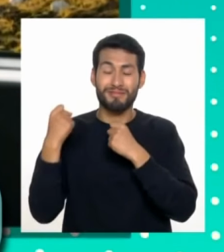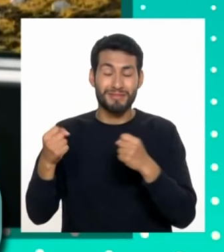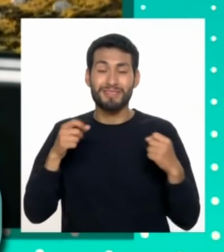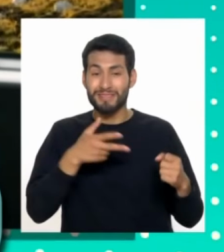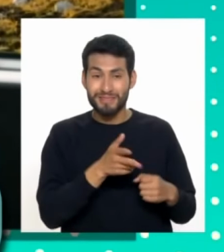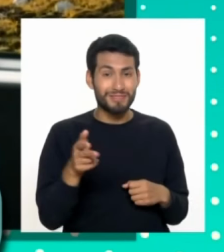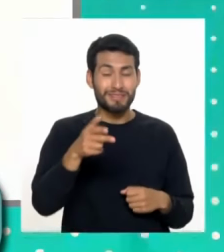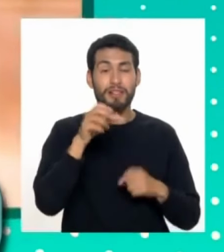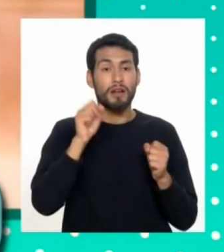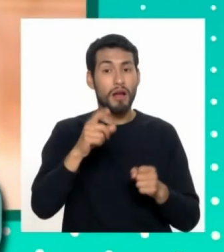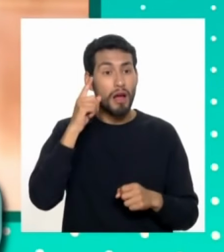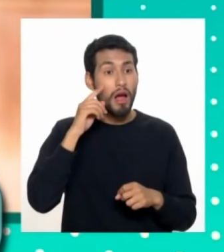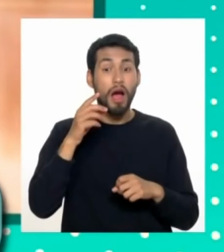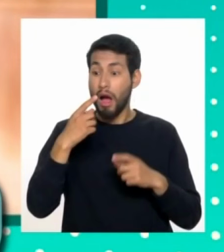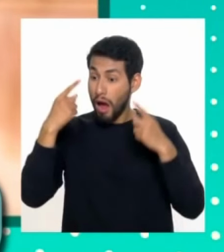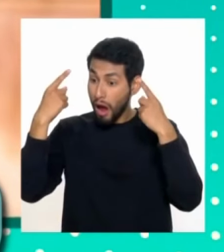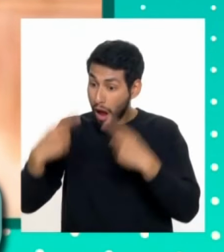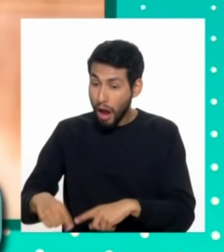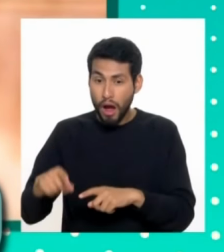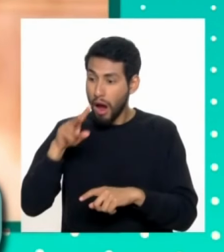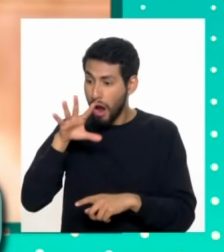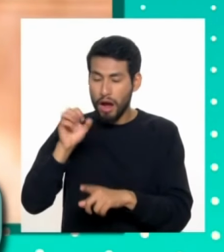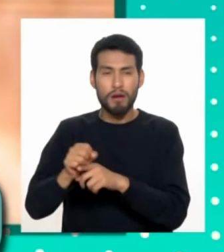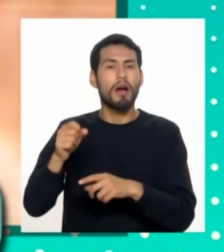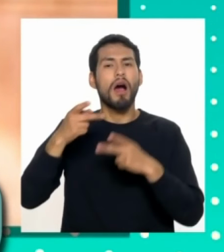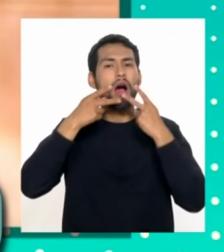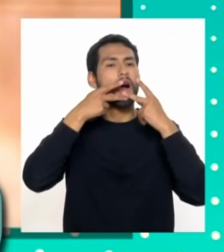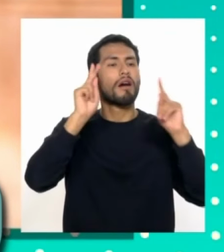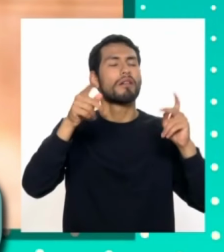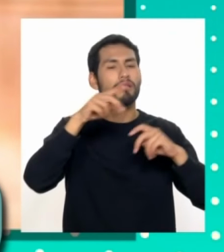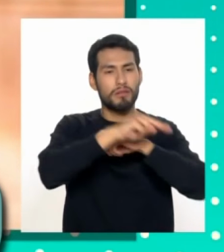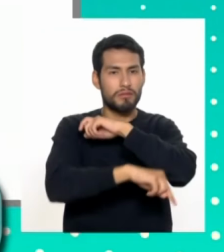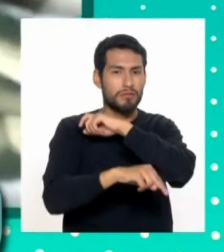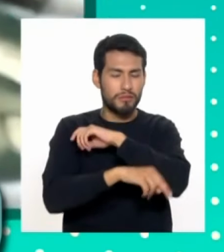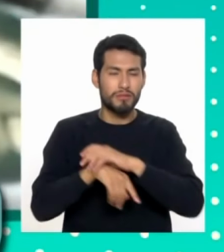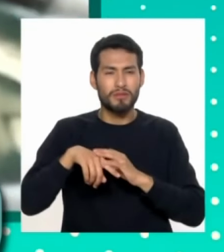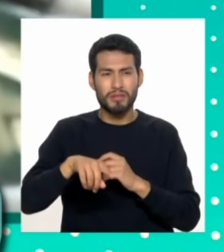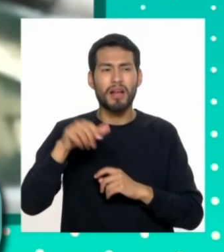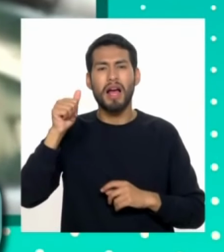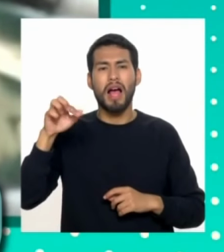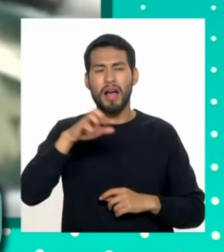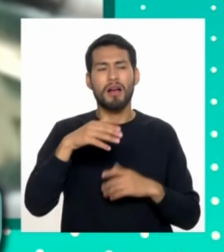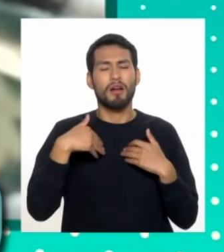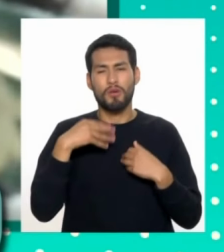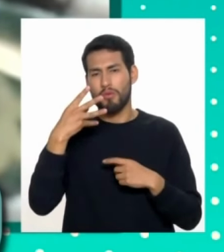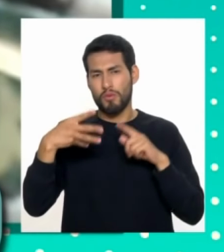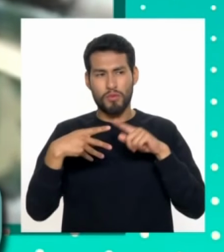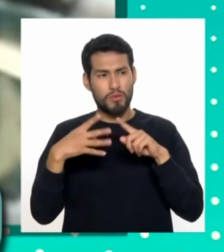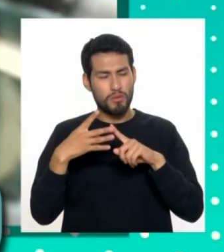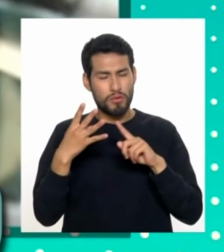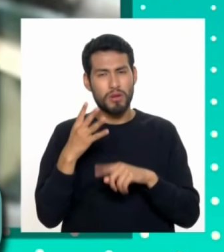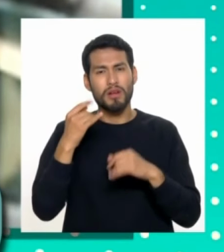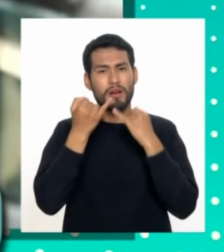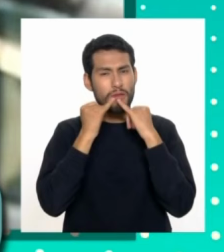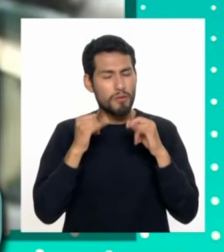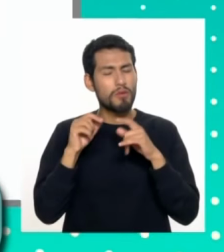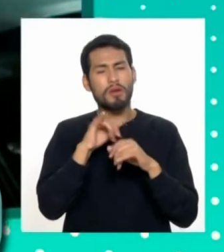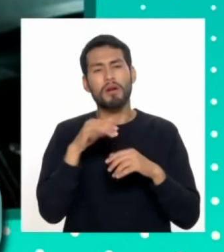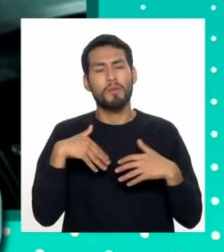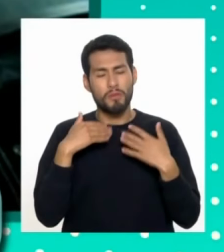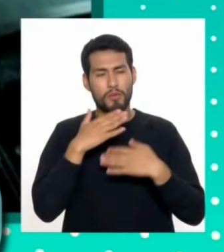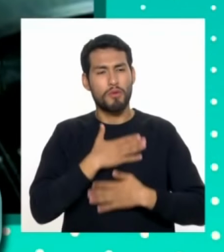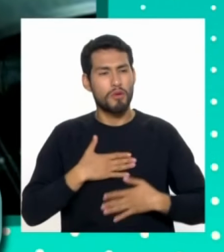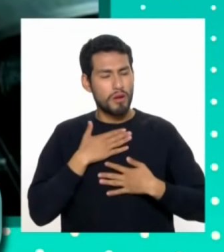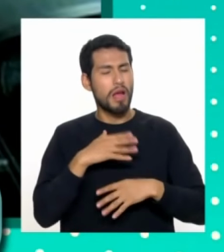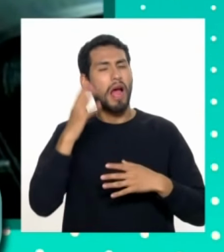terrestre alertar de accidentes durante sus traslados en el ámbito nacional. La aplicación te ofrece 4 opciones de idiomas para que disfrutes de una